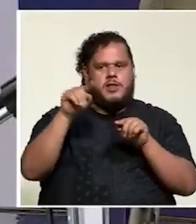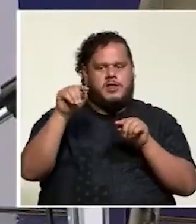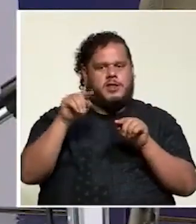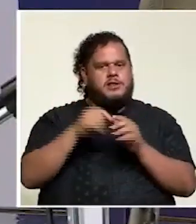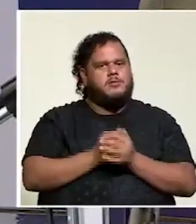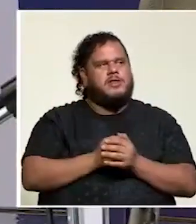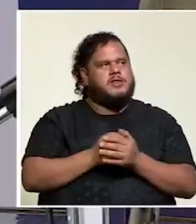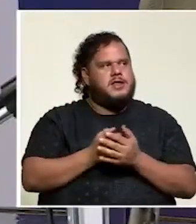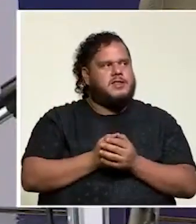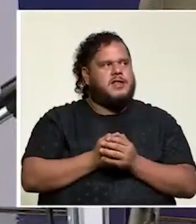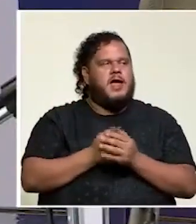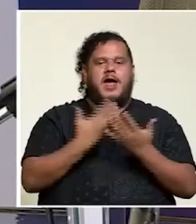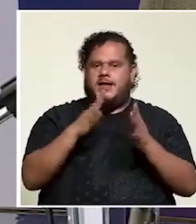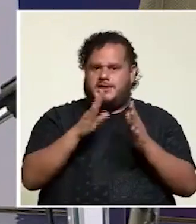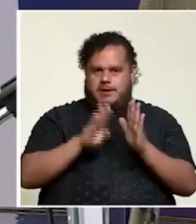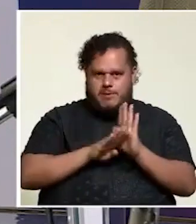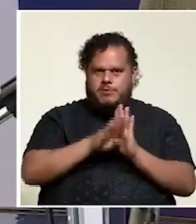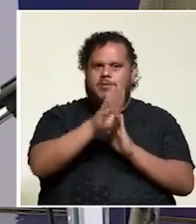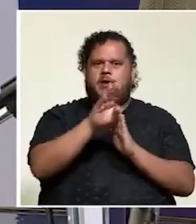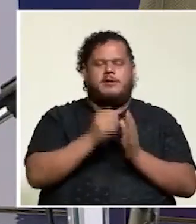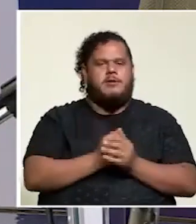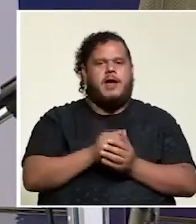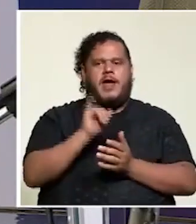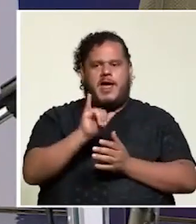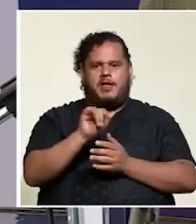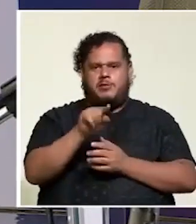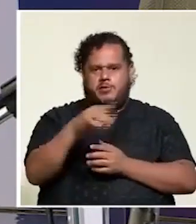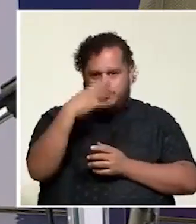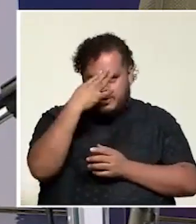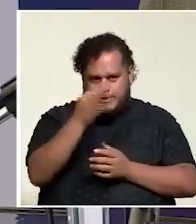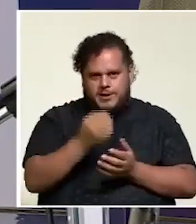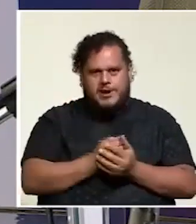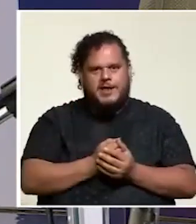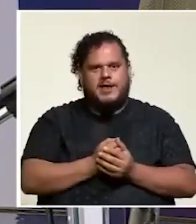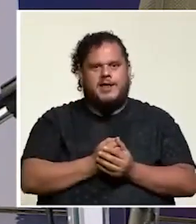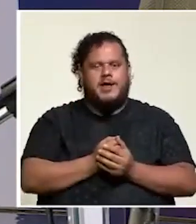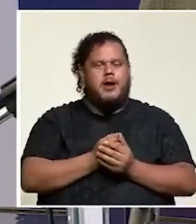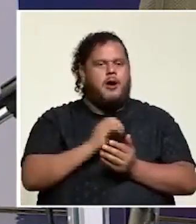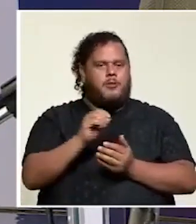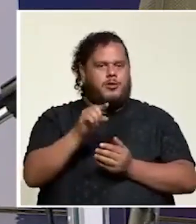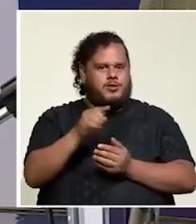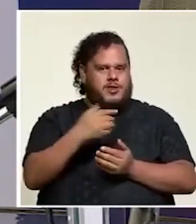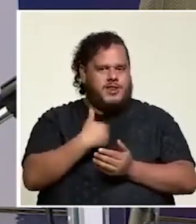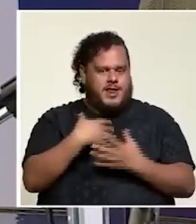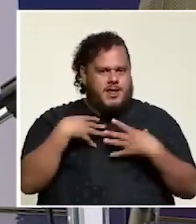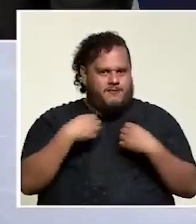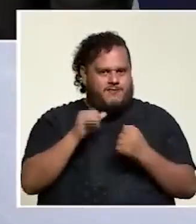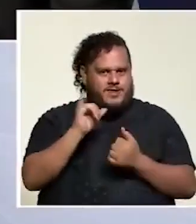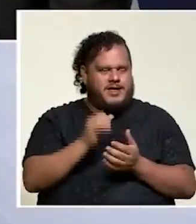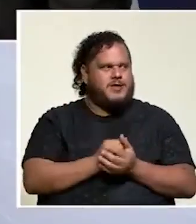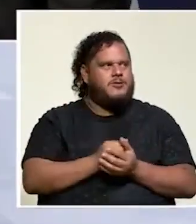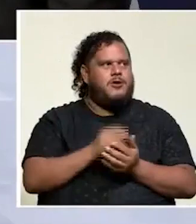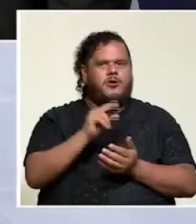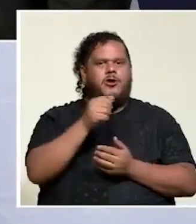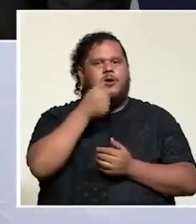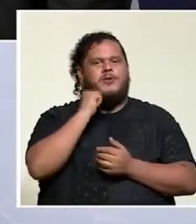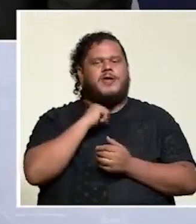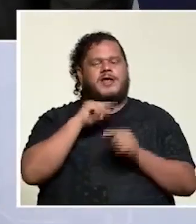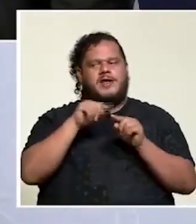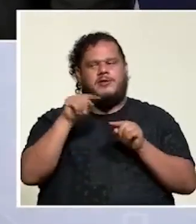afuera, ya vamos para arriba. Eso es porque usted lo cree. Eso es porque tiene confianza en ello. No, porque ayer salió una